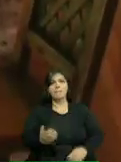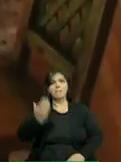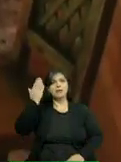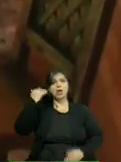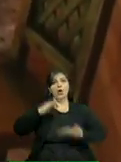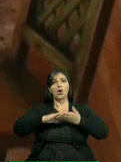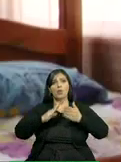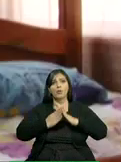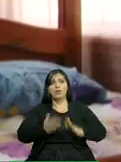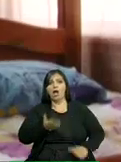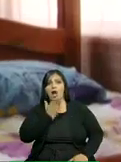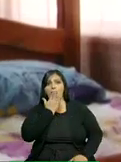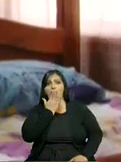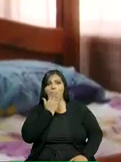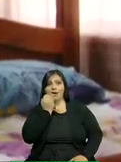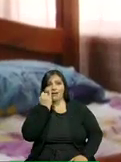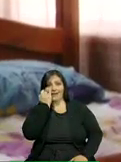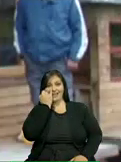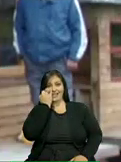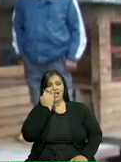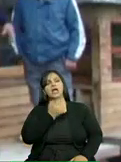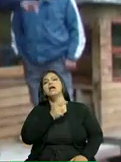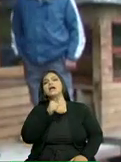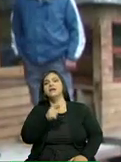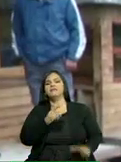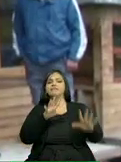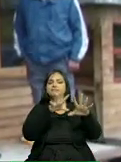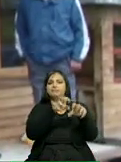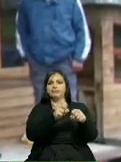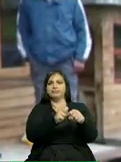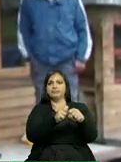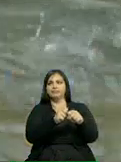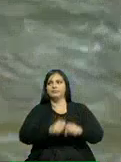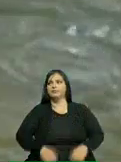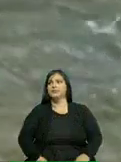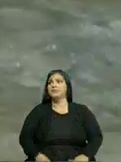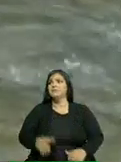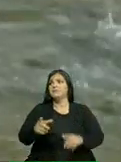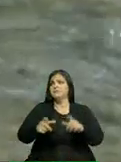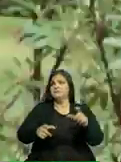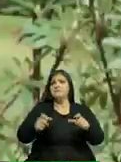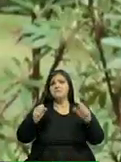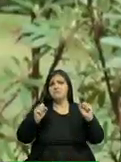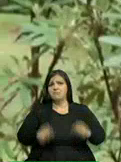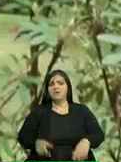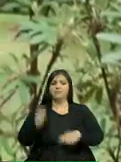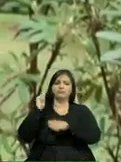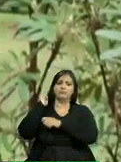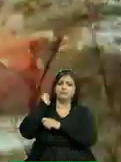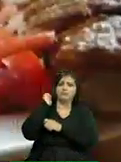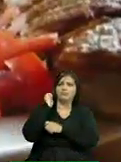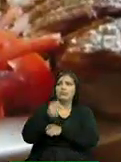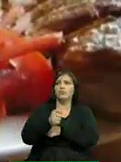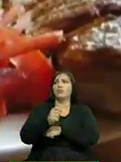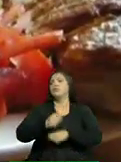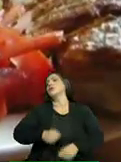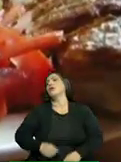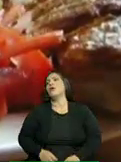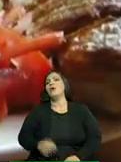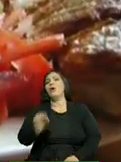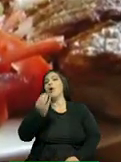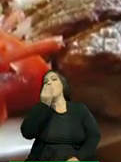En Ollacachi usted puede disfrutar de actividades recreativas como pesca deportiva, camping y, por supuesto,